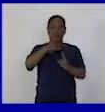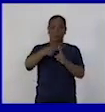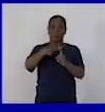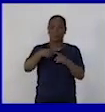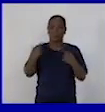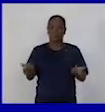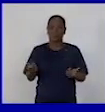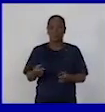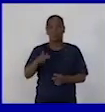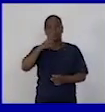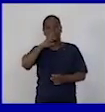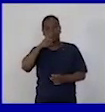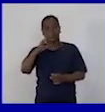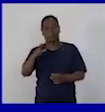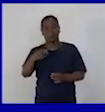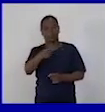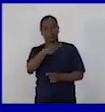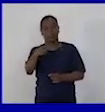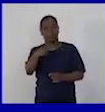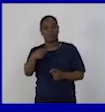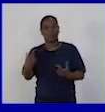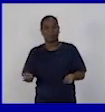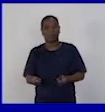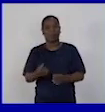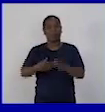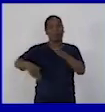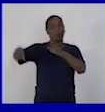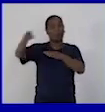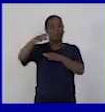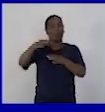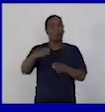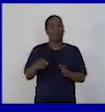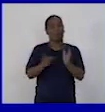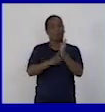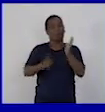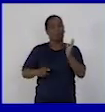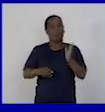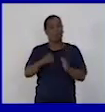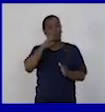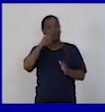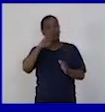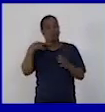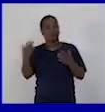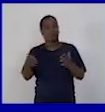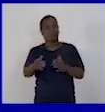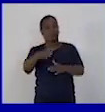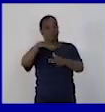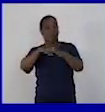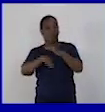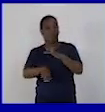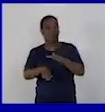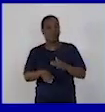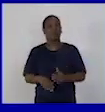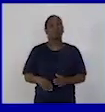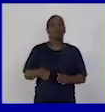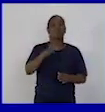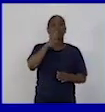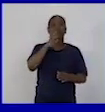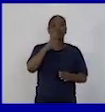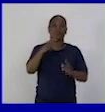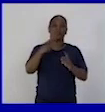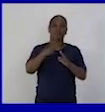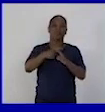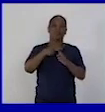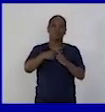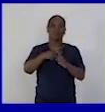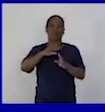esta reacción. Entonces, encima quedaría la energía de los reaccionantes y en la parte inferior quedaría la energía de los productos. En este